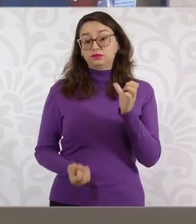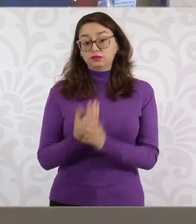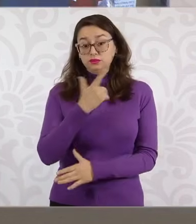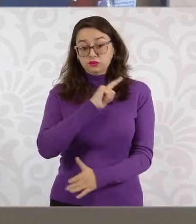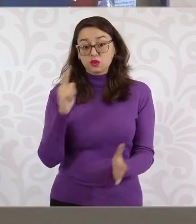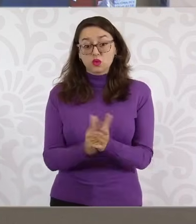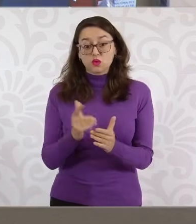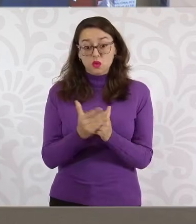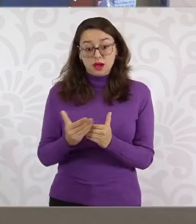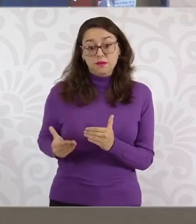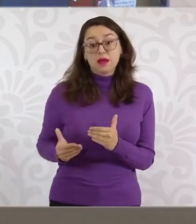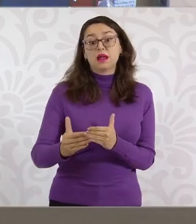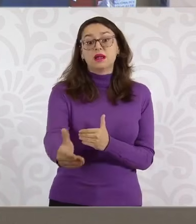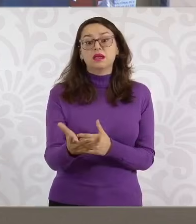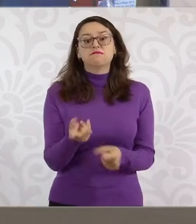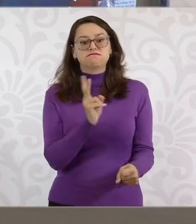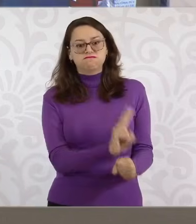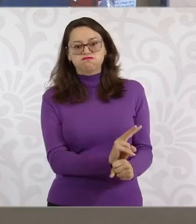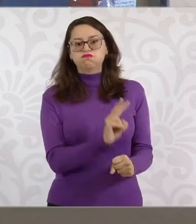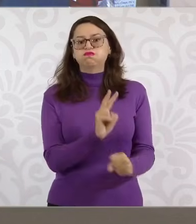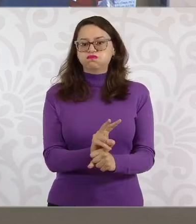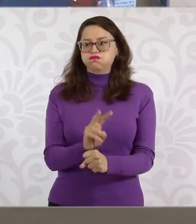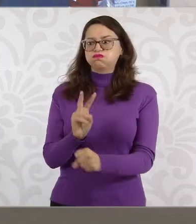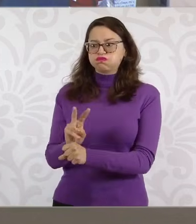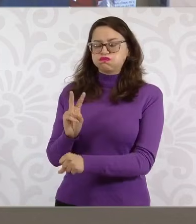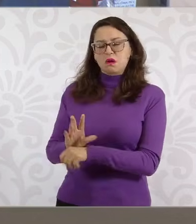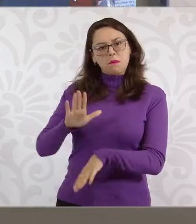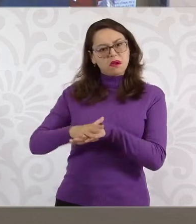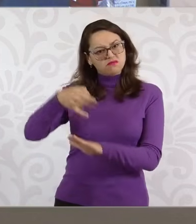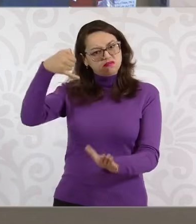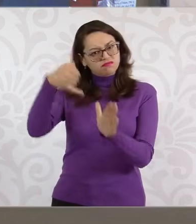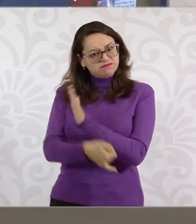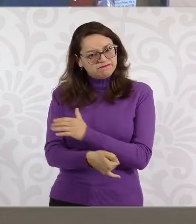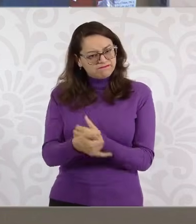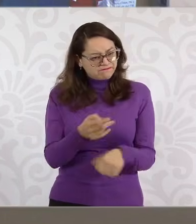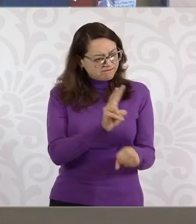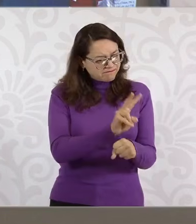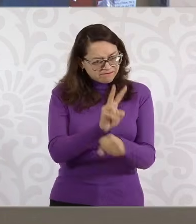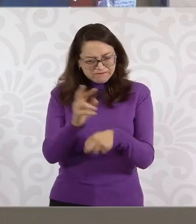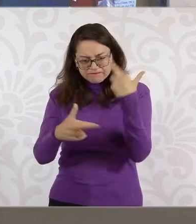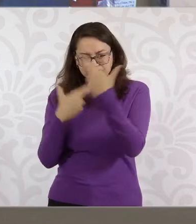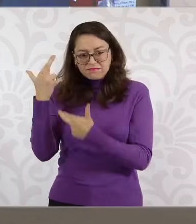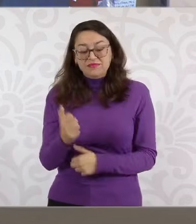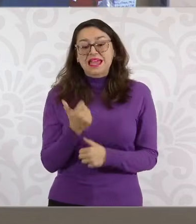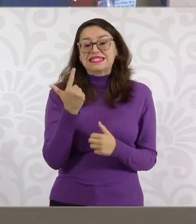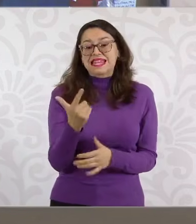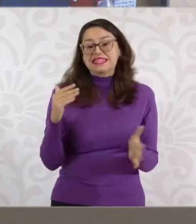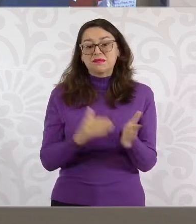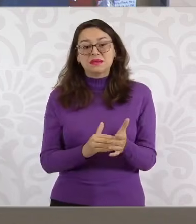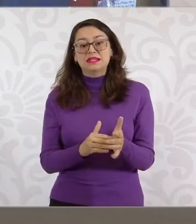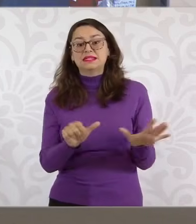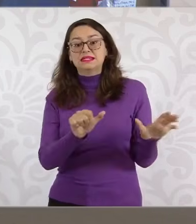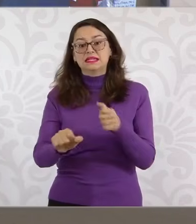marco de la ley. Inspecciones se están profundizando, hemos realizado 7,614, de ellas han